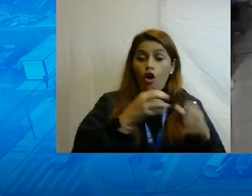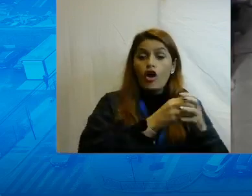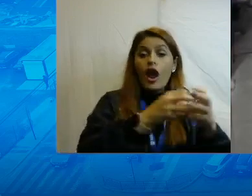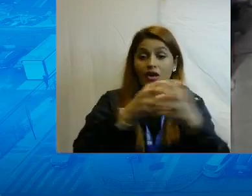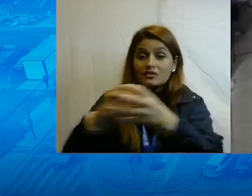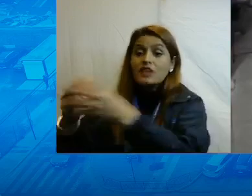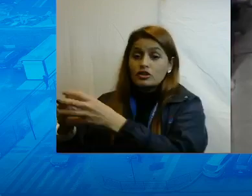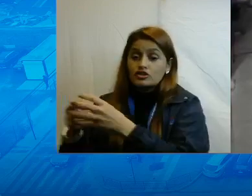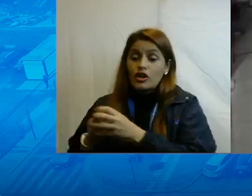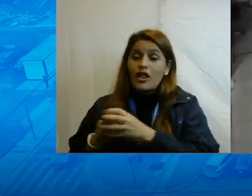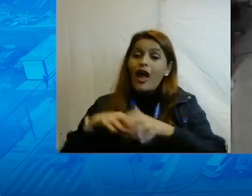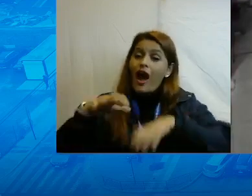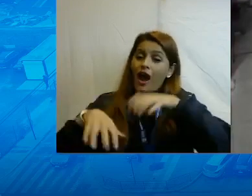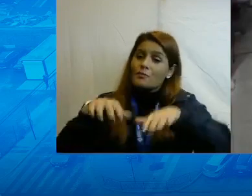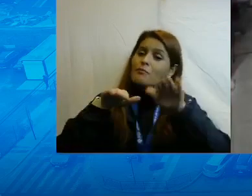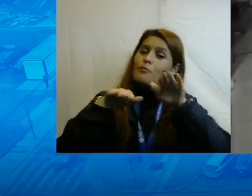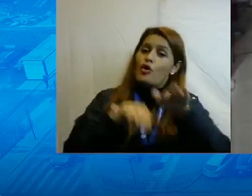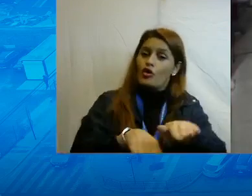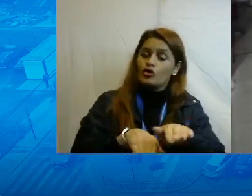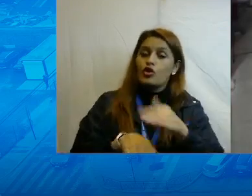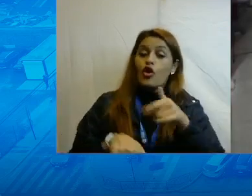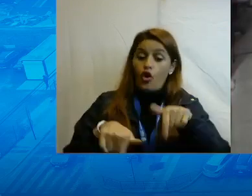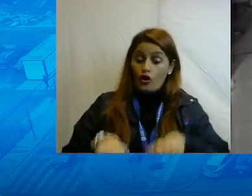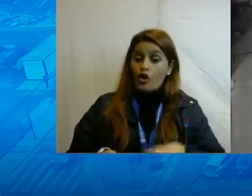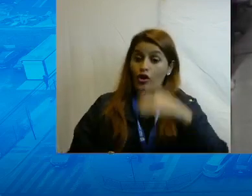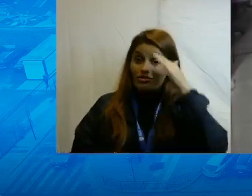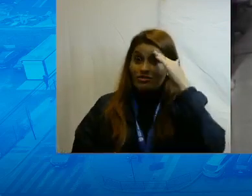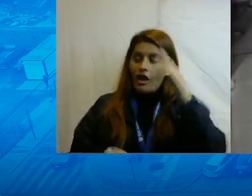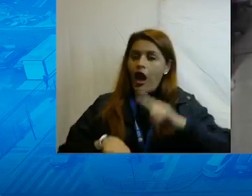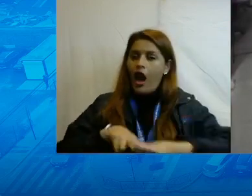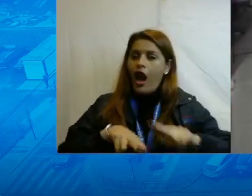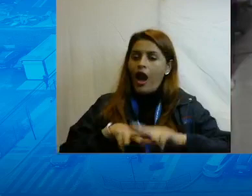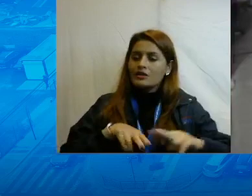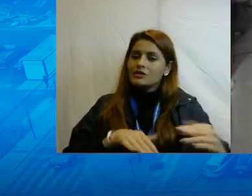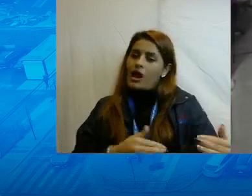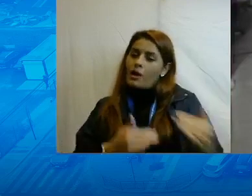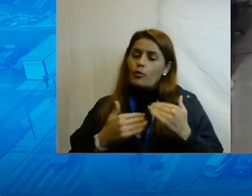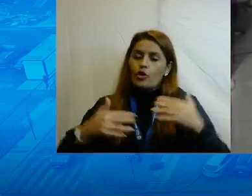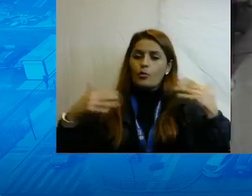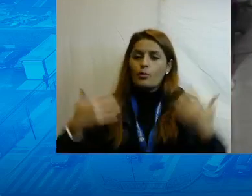organizaciones animalistas que hoy día cumplen una labor muy importante